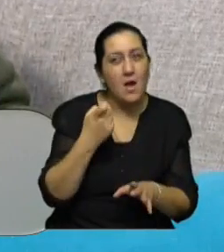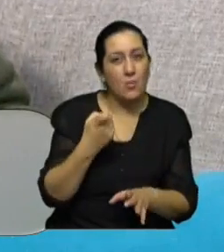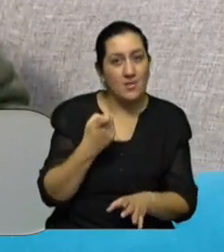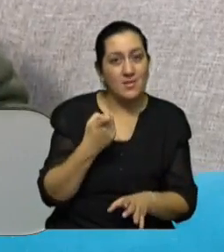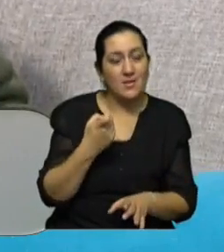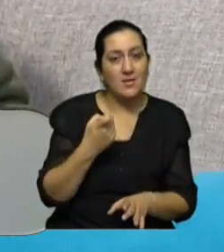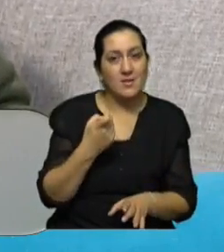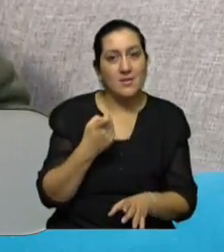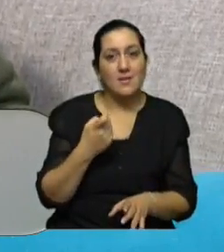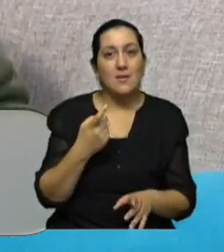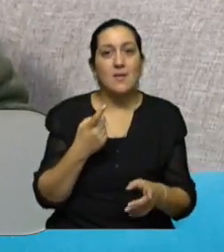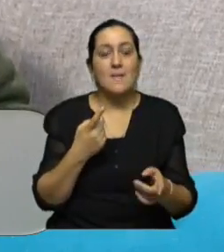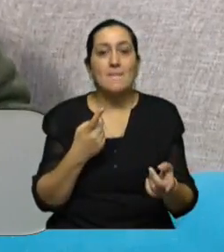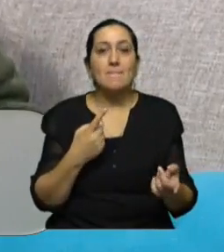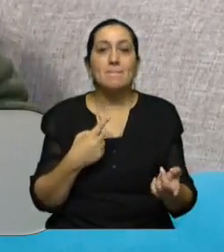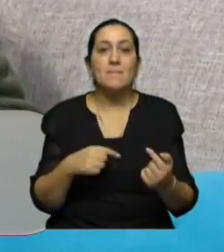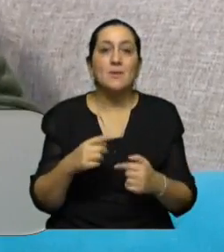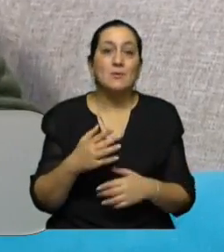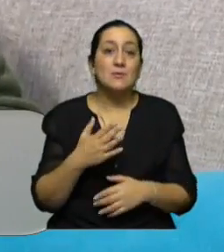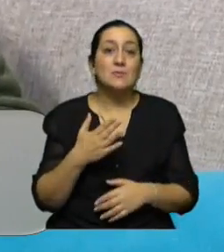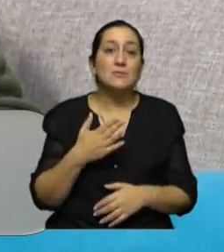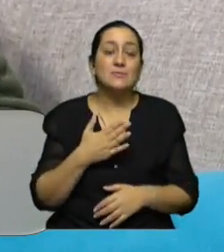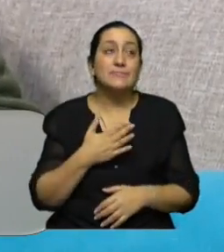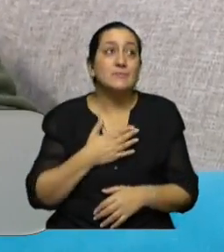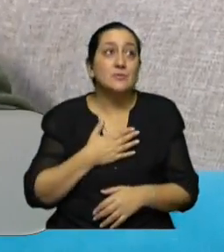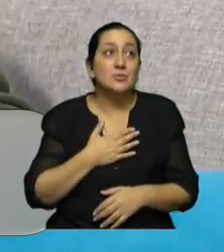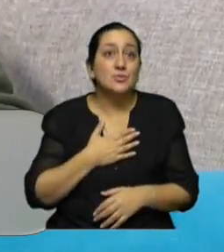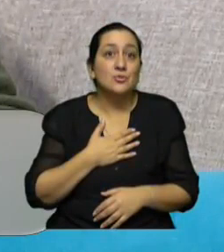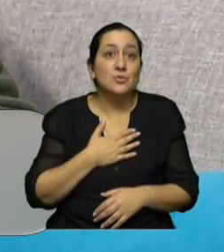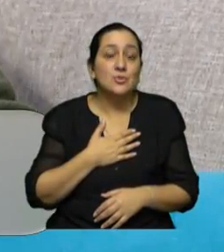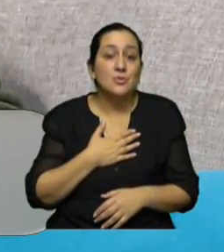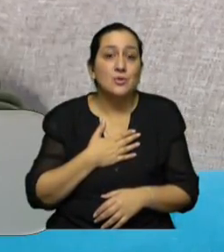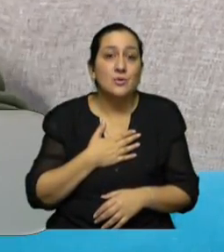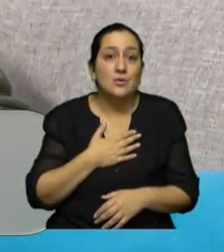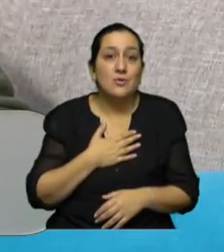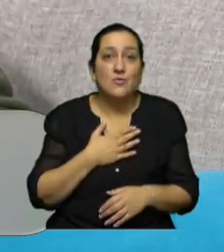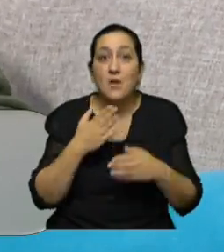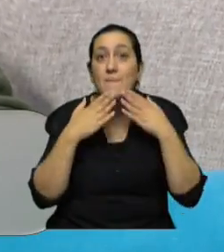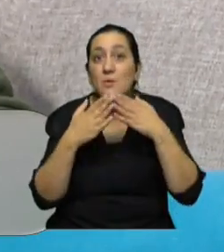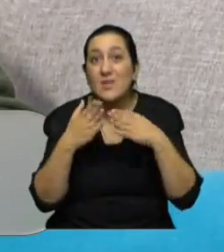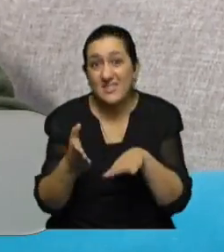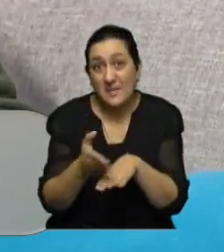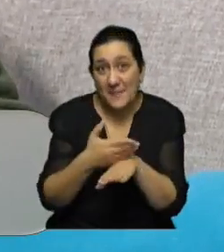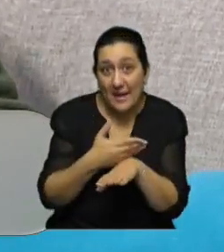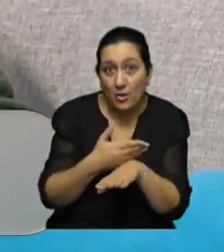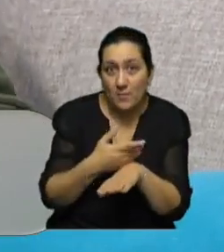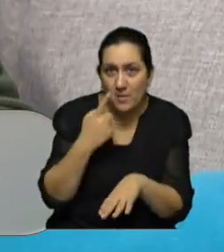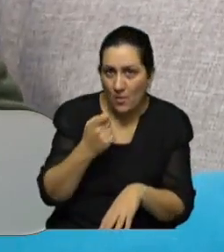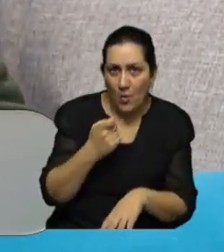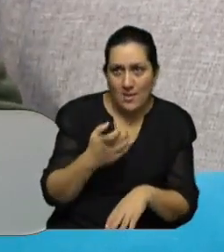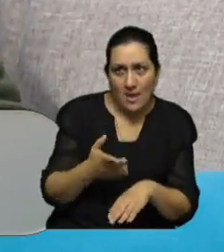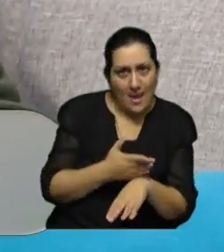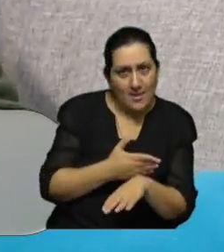Pero, no, claro, yo fui como muy precoz quizás en el consultar, ¿viste? Claro, bueno. Bien. Intuición de